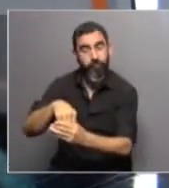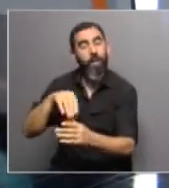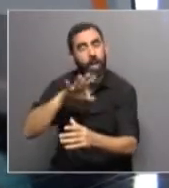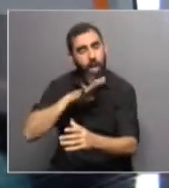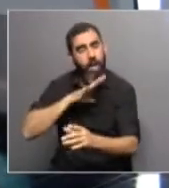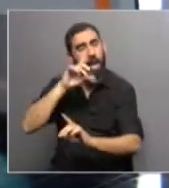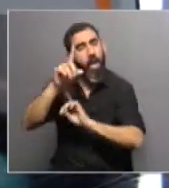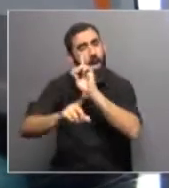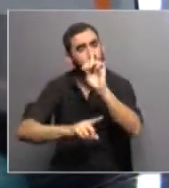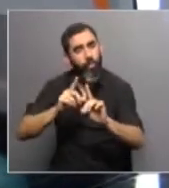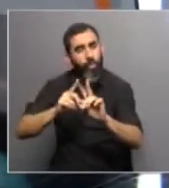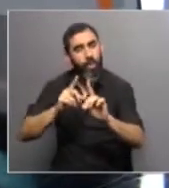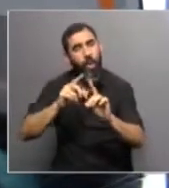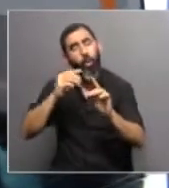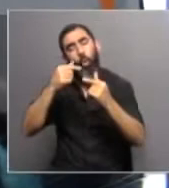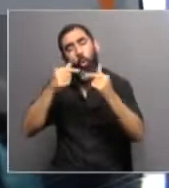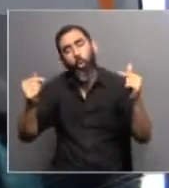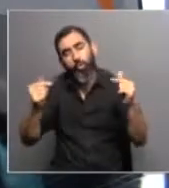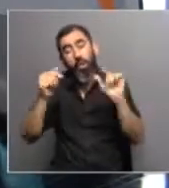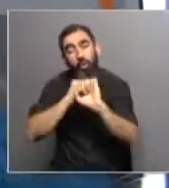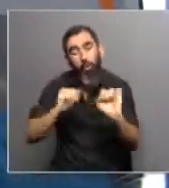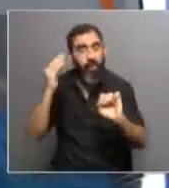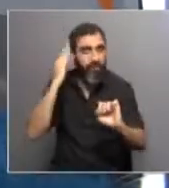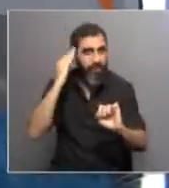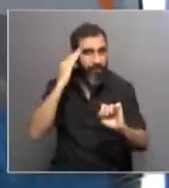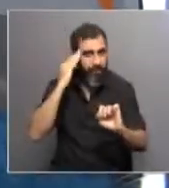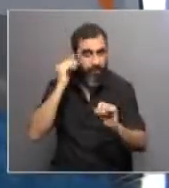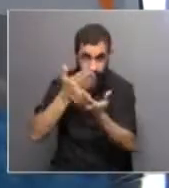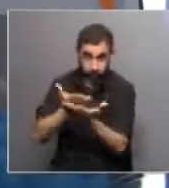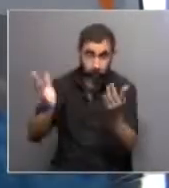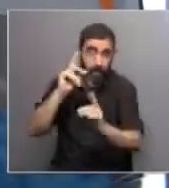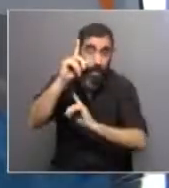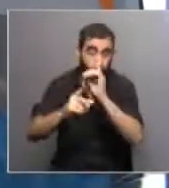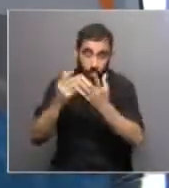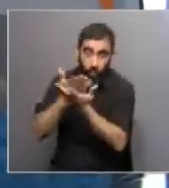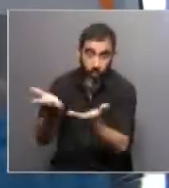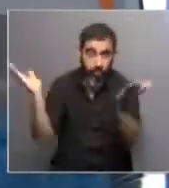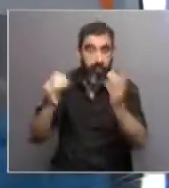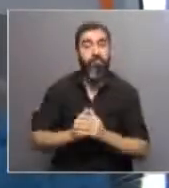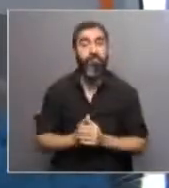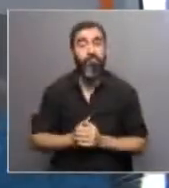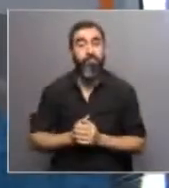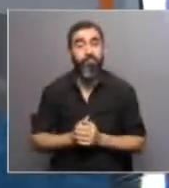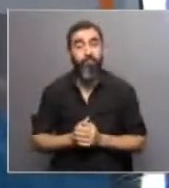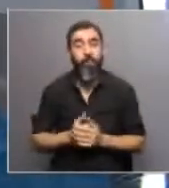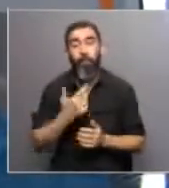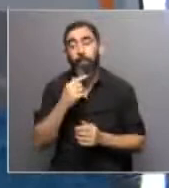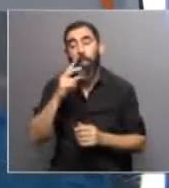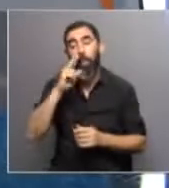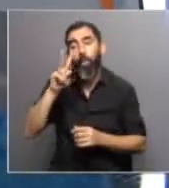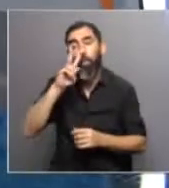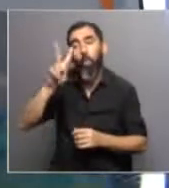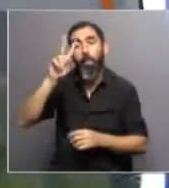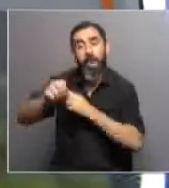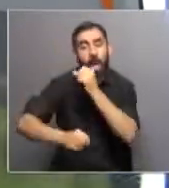serie de parámetros que permiten referencia. Si querés vamos viendo algunas placas que muestran, por ejemplo, qué pasó en los últimos 2000 años